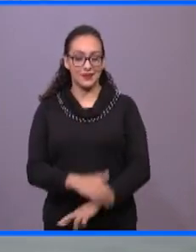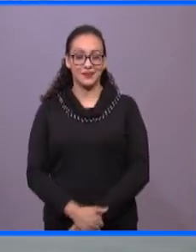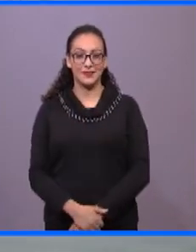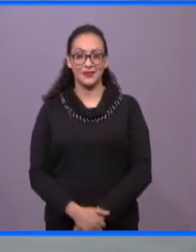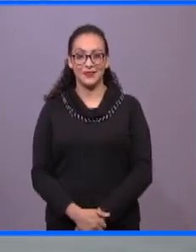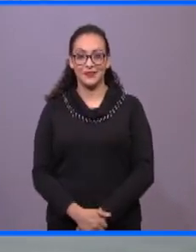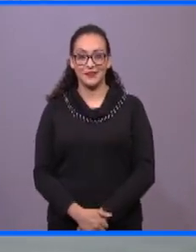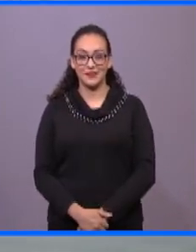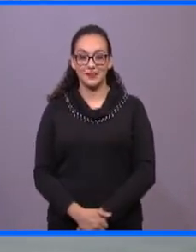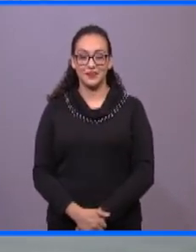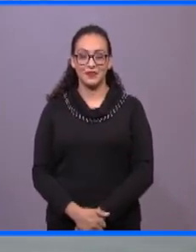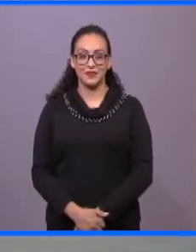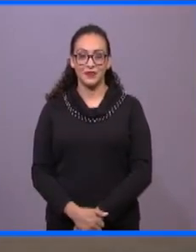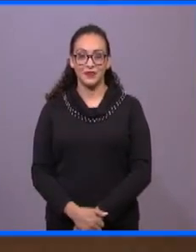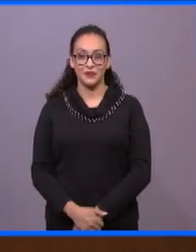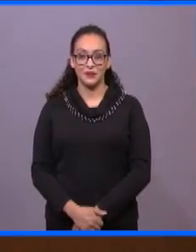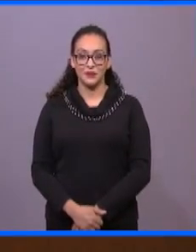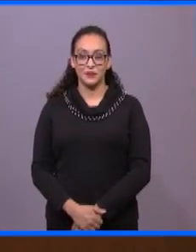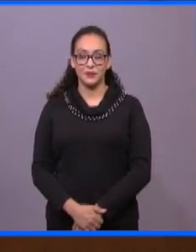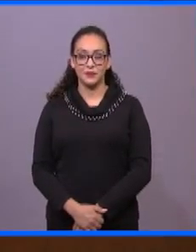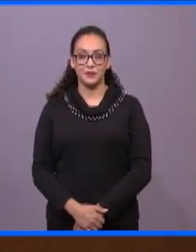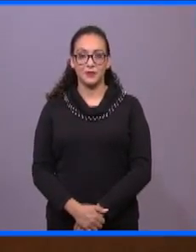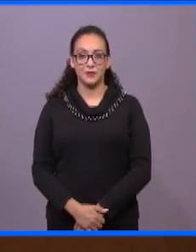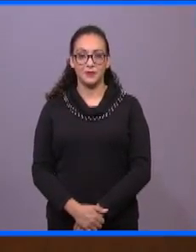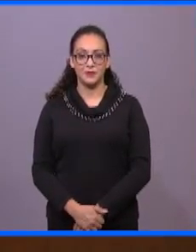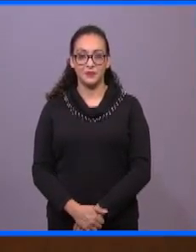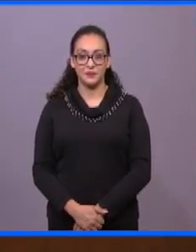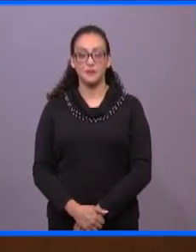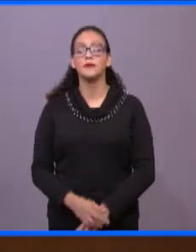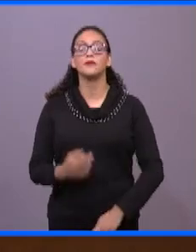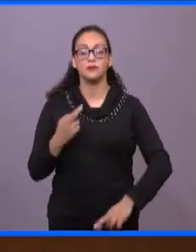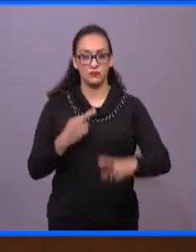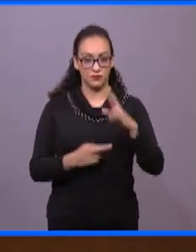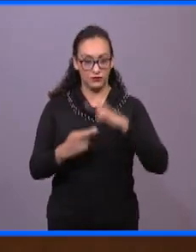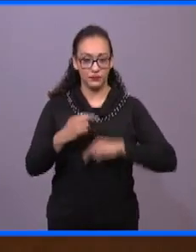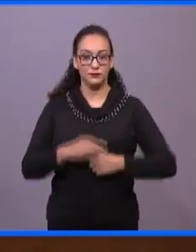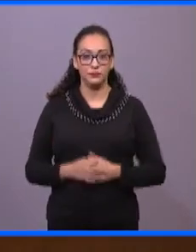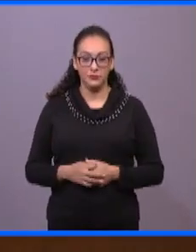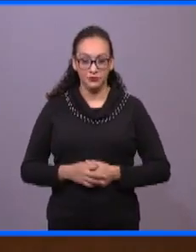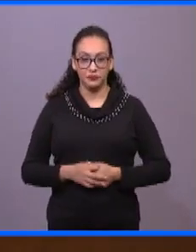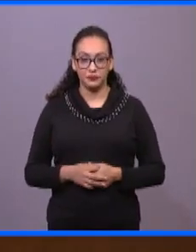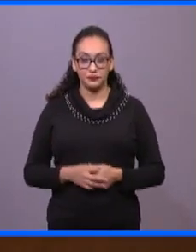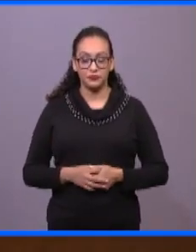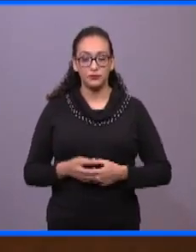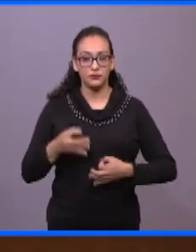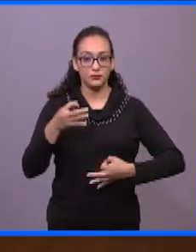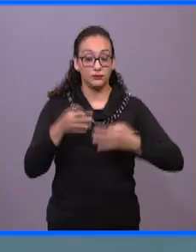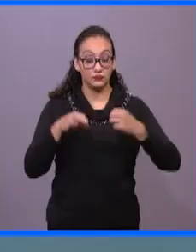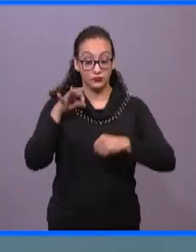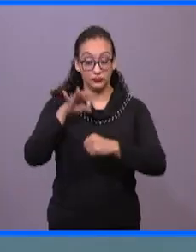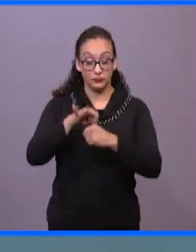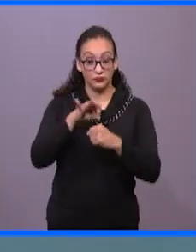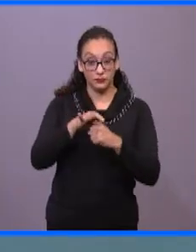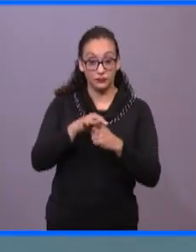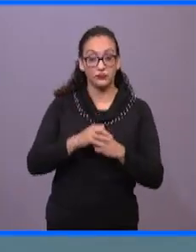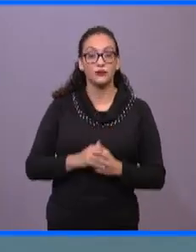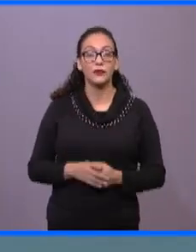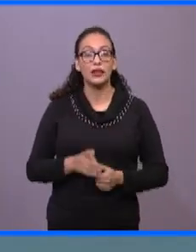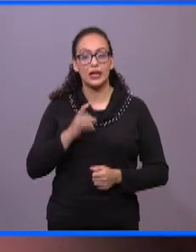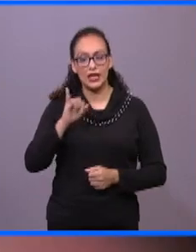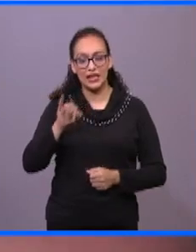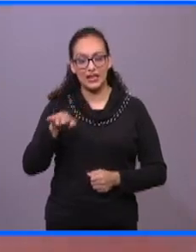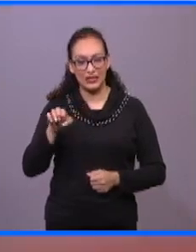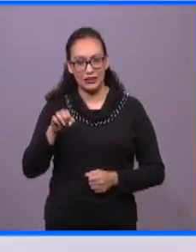Más adelante. El Tribunal Electoral descartó que el